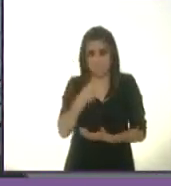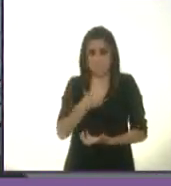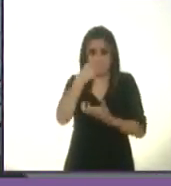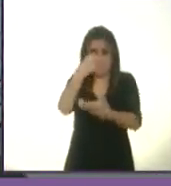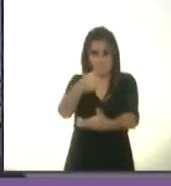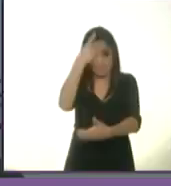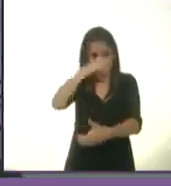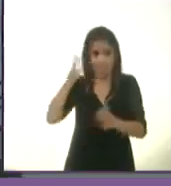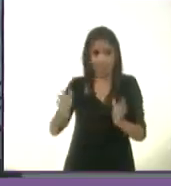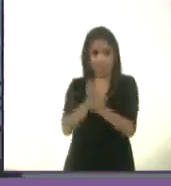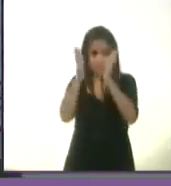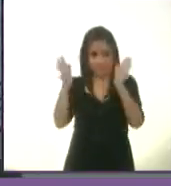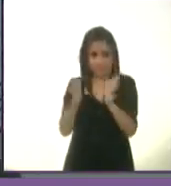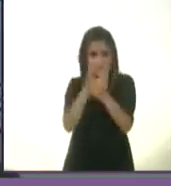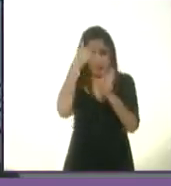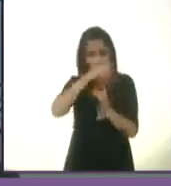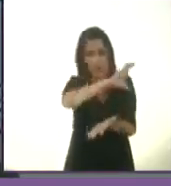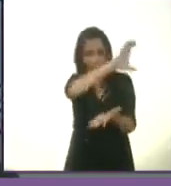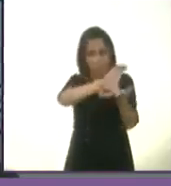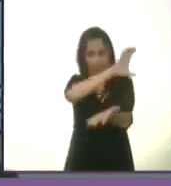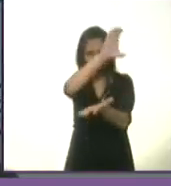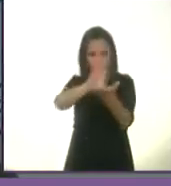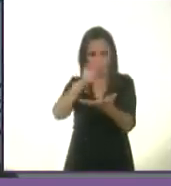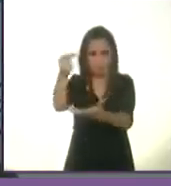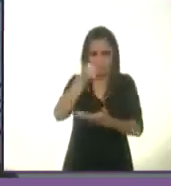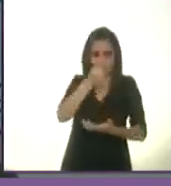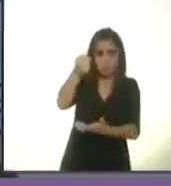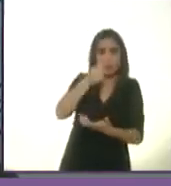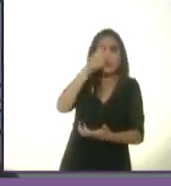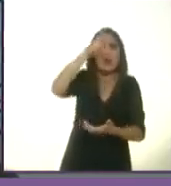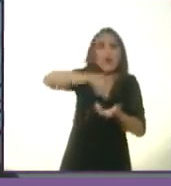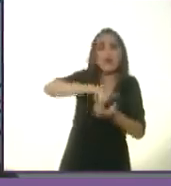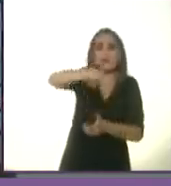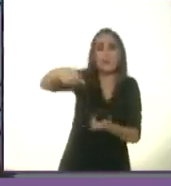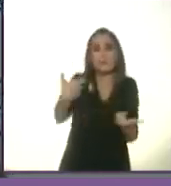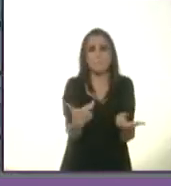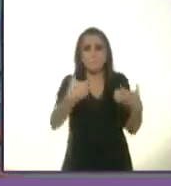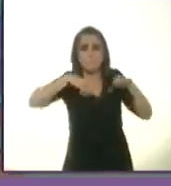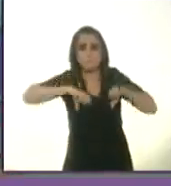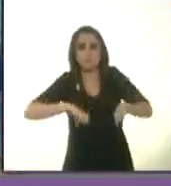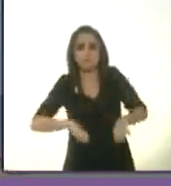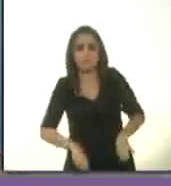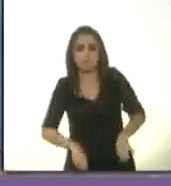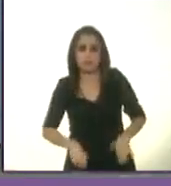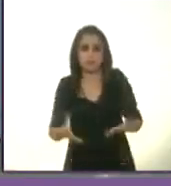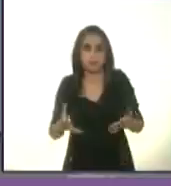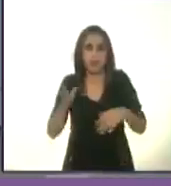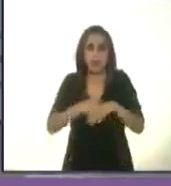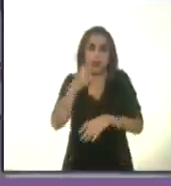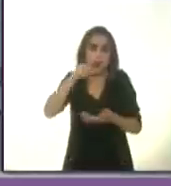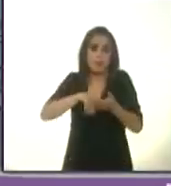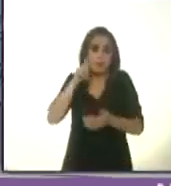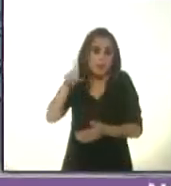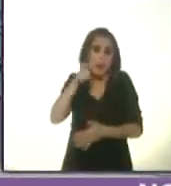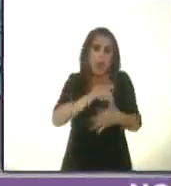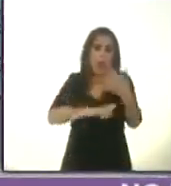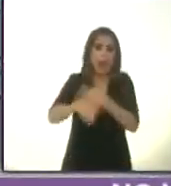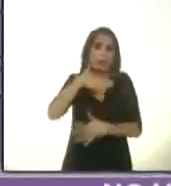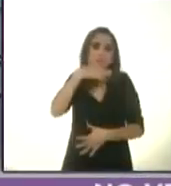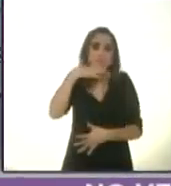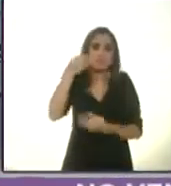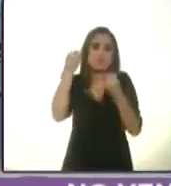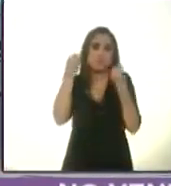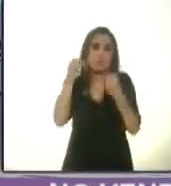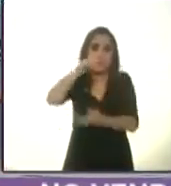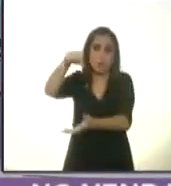para aplicarlo en nuestras colonias siempre es desviado porque la corrupción que existe en esta delegación